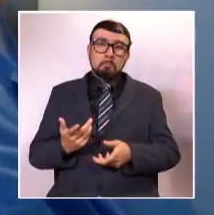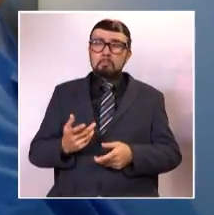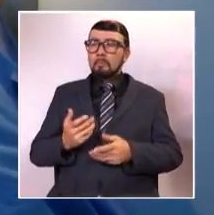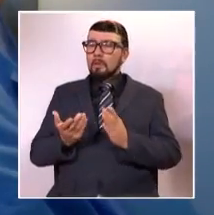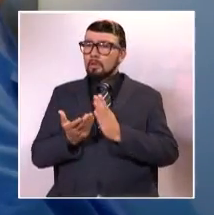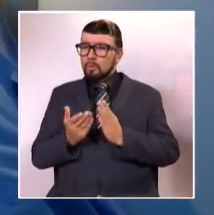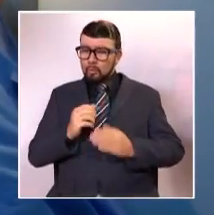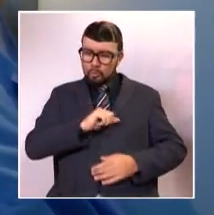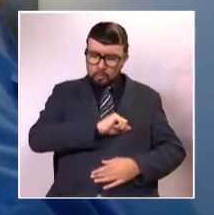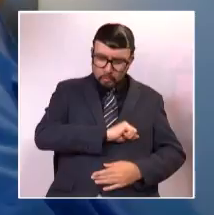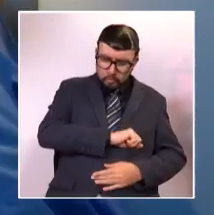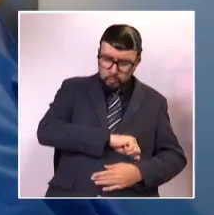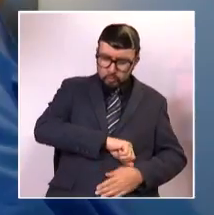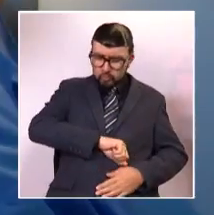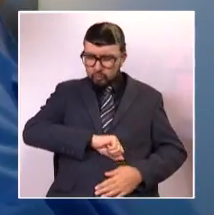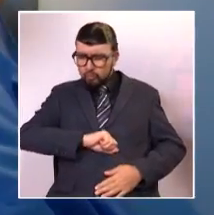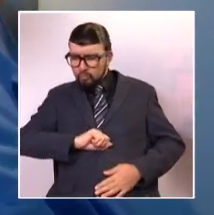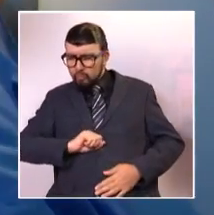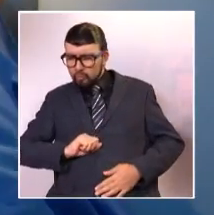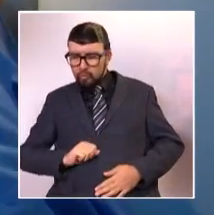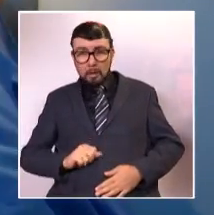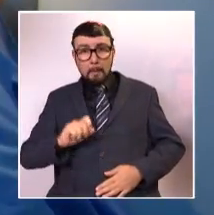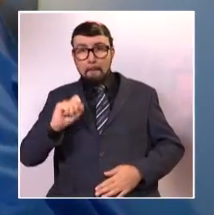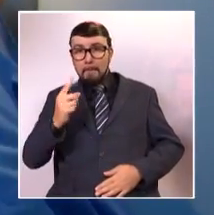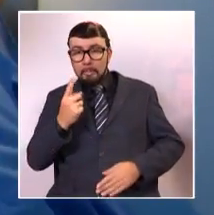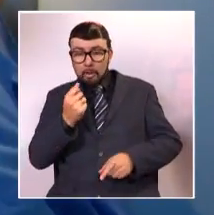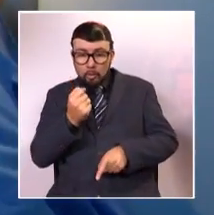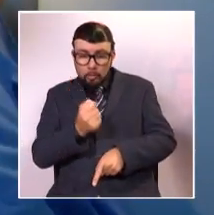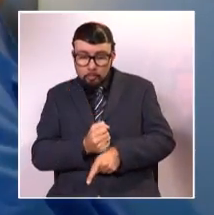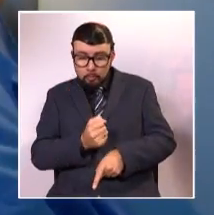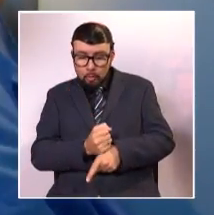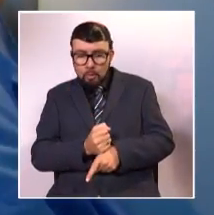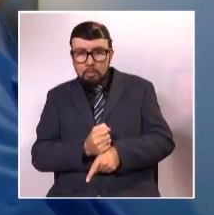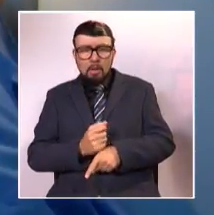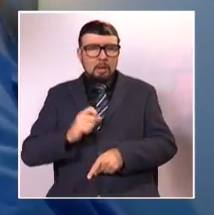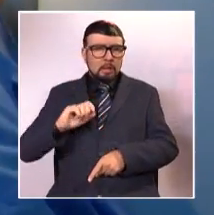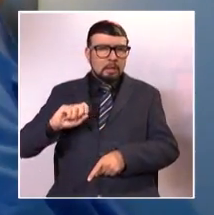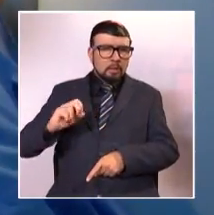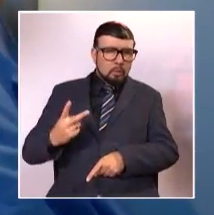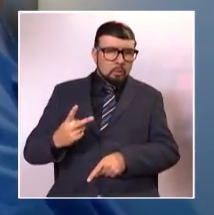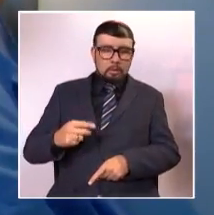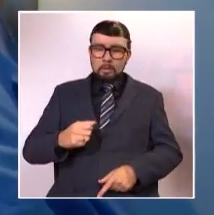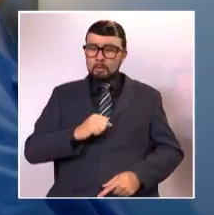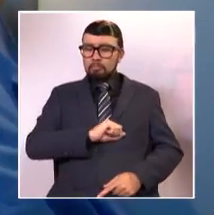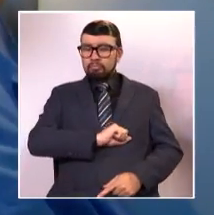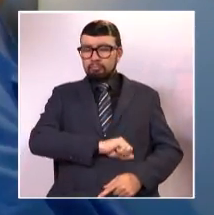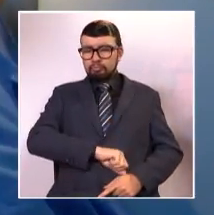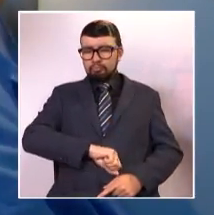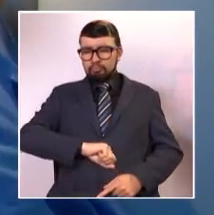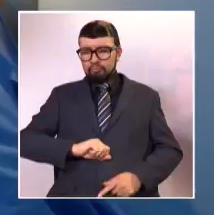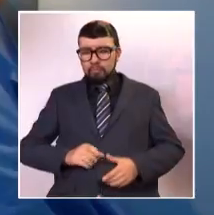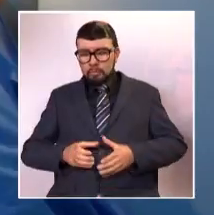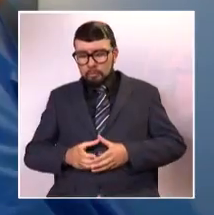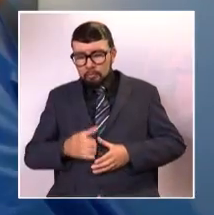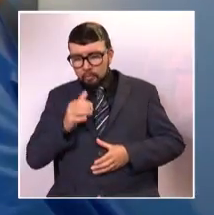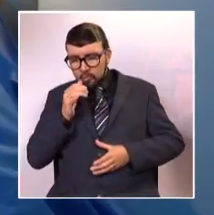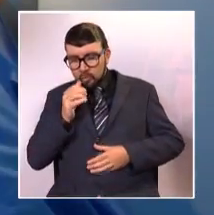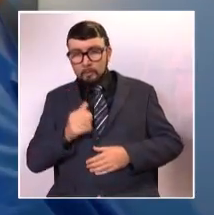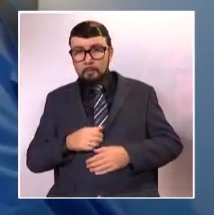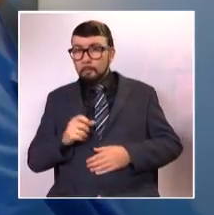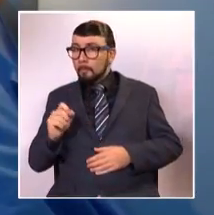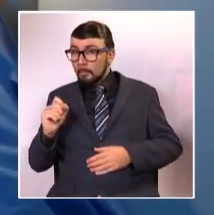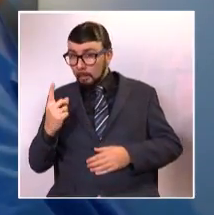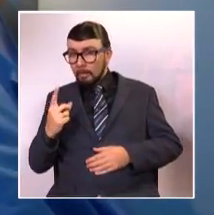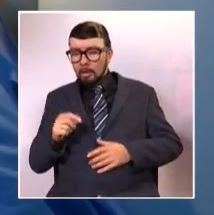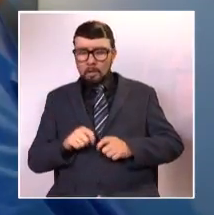estudio muy bien detallado, primero de la próstata y segundo de la vejiga, es decir, que el paciente le medimos